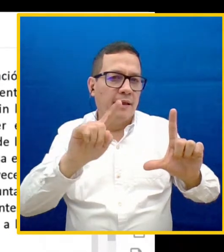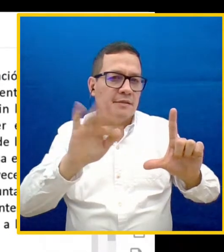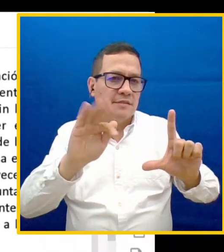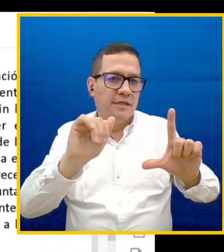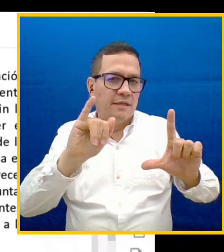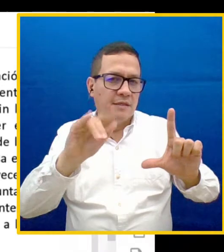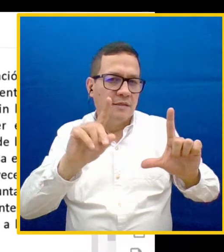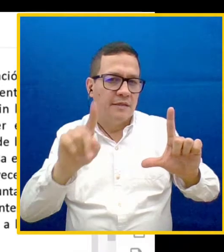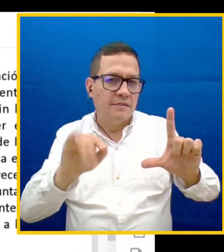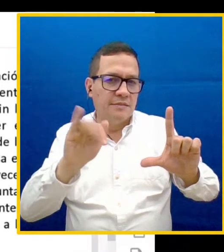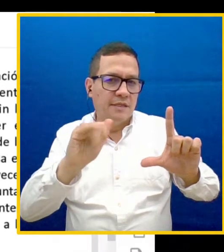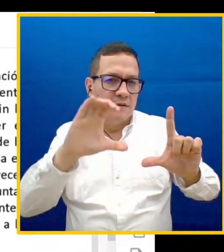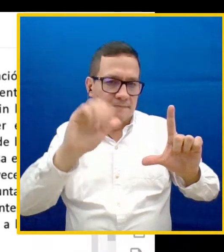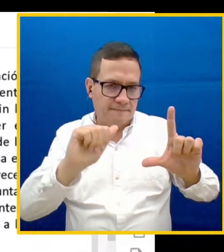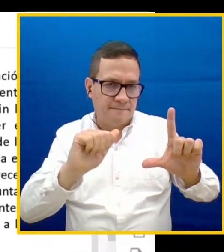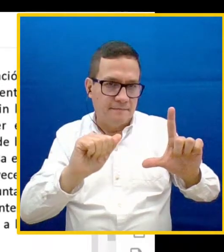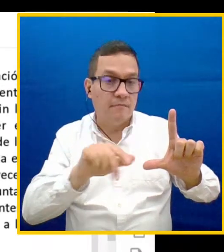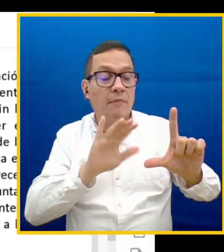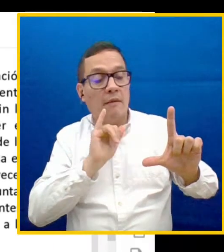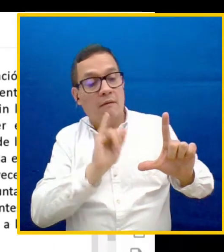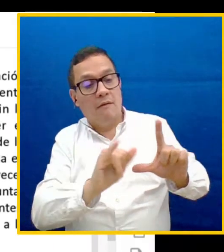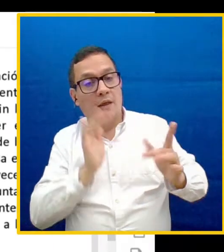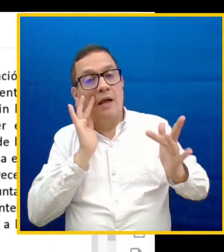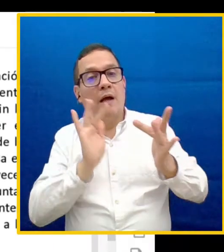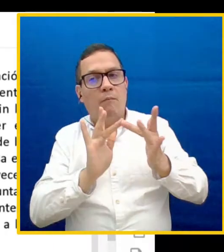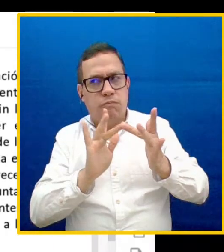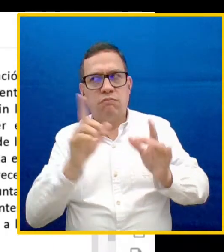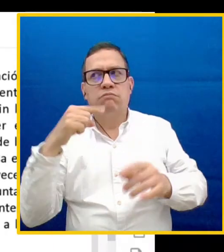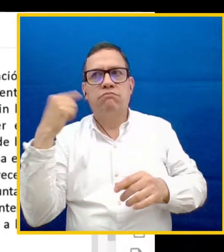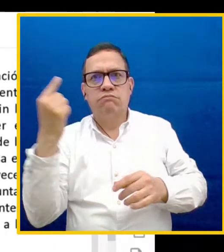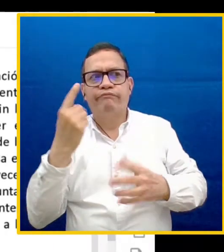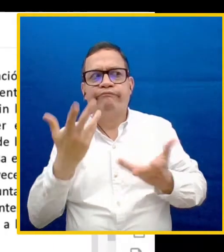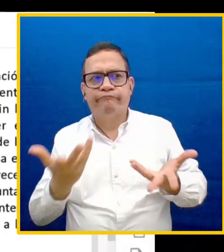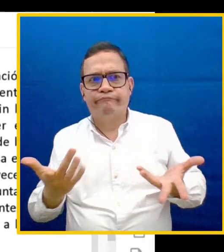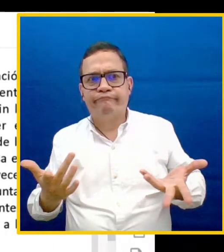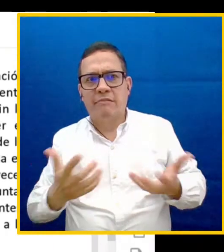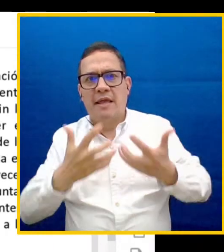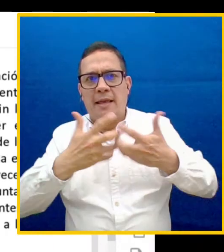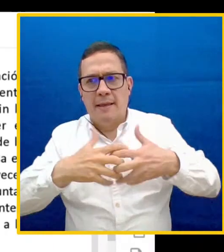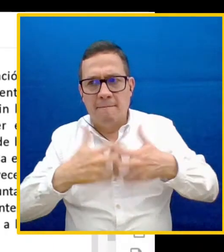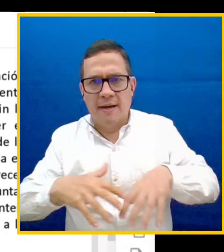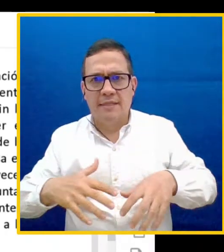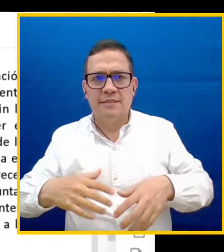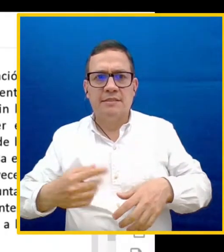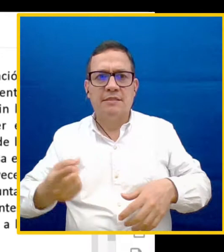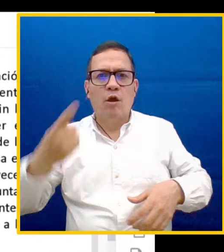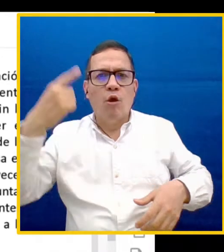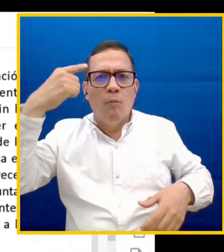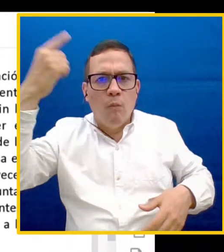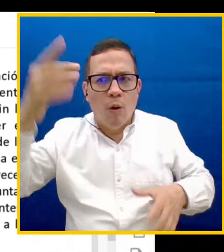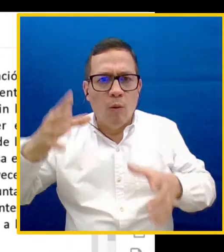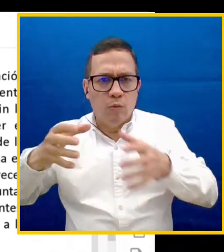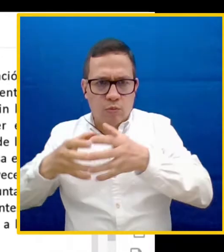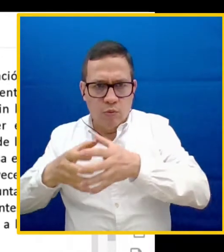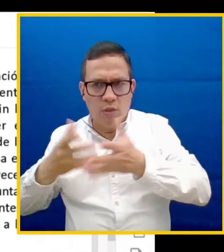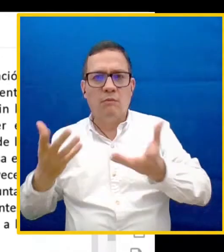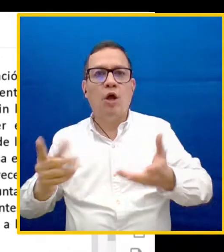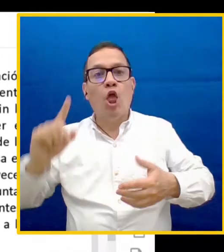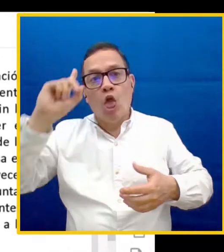Como dijimos, este enfoque disfruta de la preferencia de las empresas, los partidos políticos y las